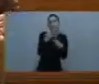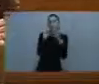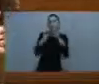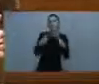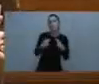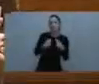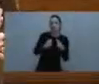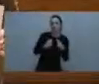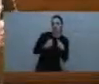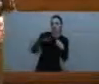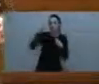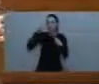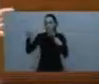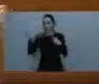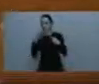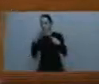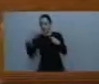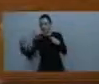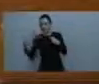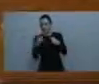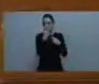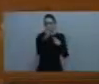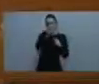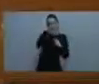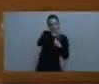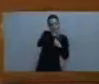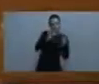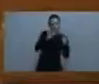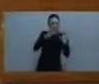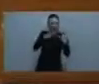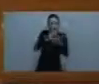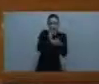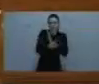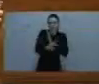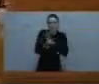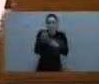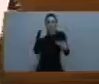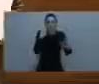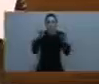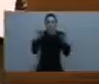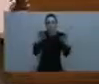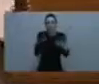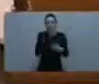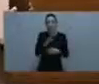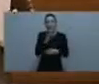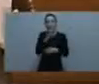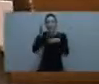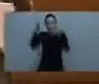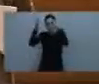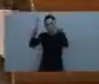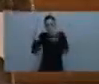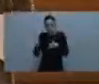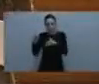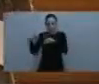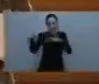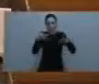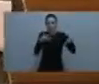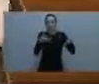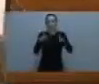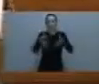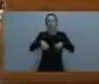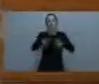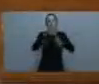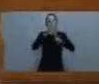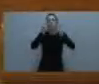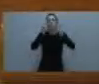total de 45. Bien, es verdad que ustedes han abierto una nueva senda de lo que son las mayorías